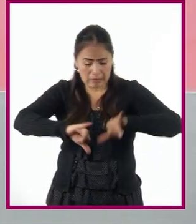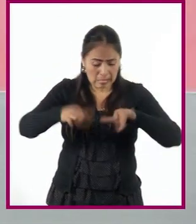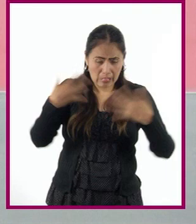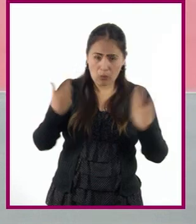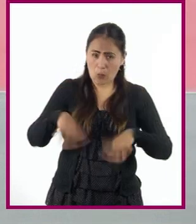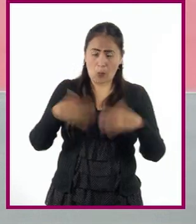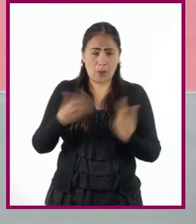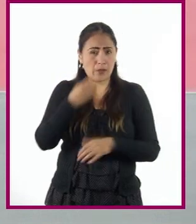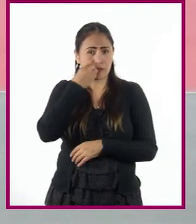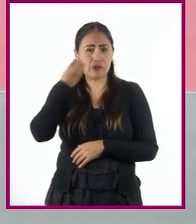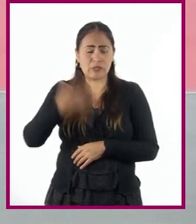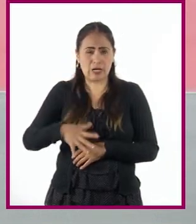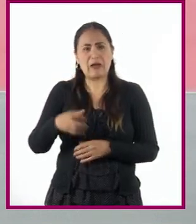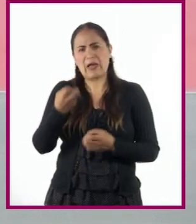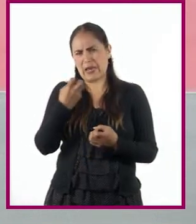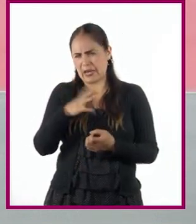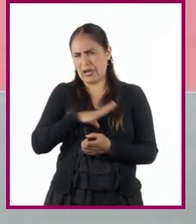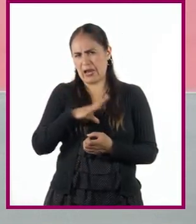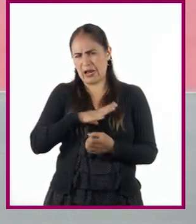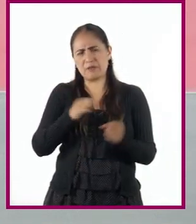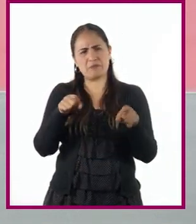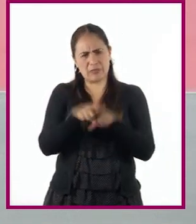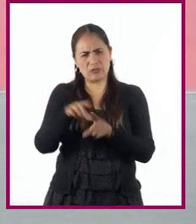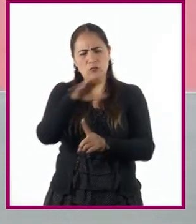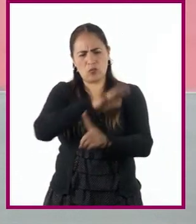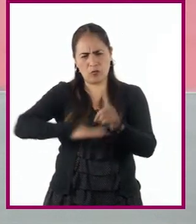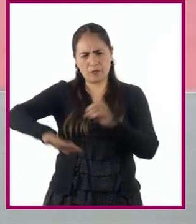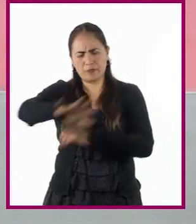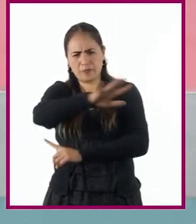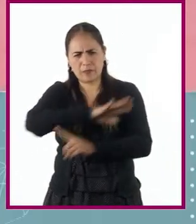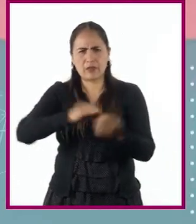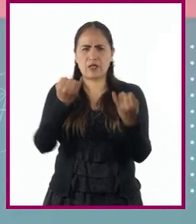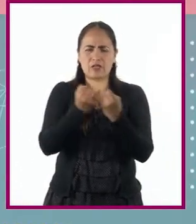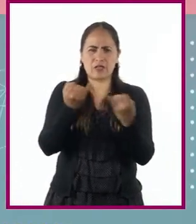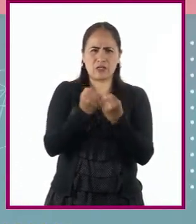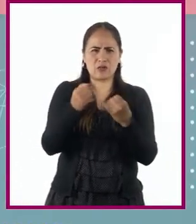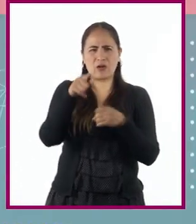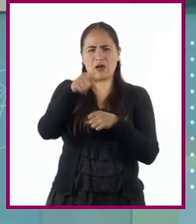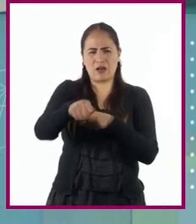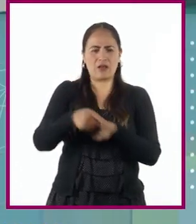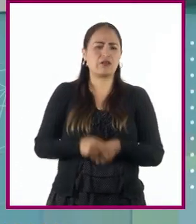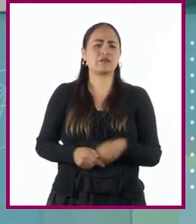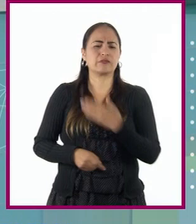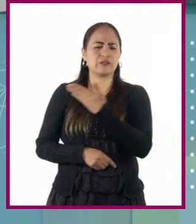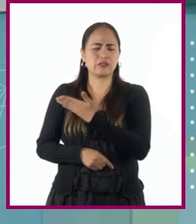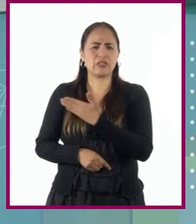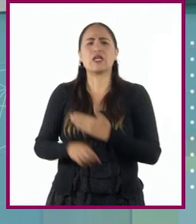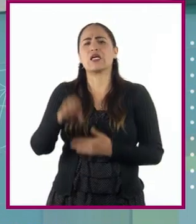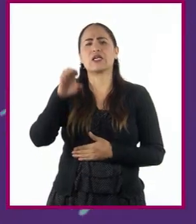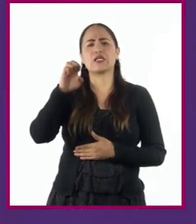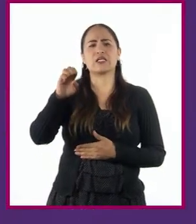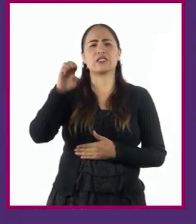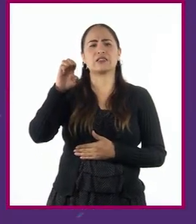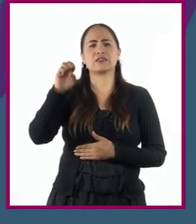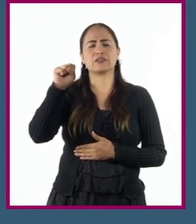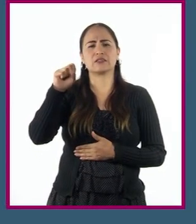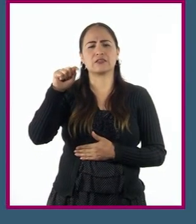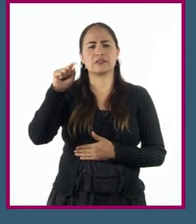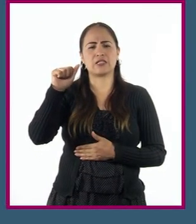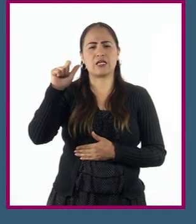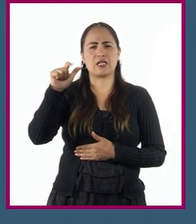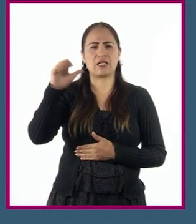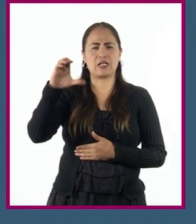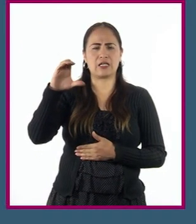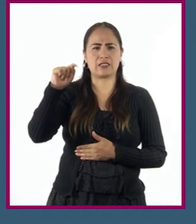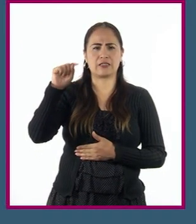Dentro de las maravillas naturales se encuentran las estalactitas y las estalagmitas. ¿Alguna vez han visto una? Su formación